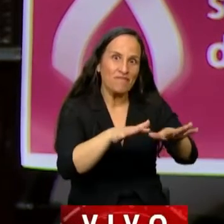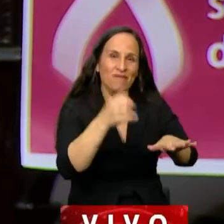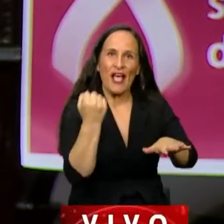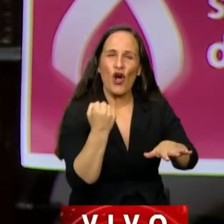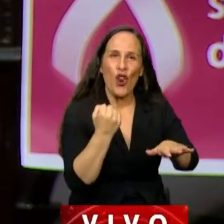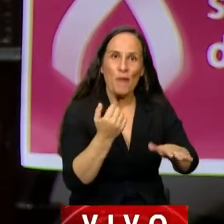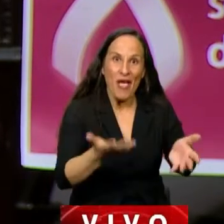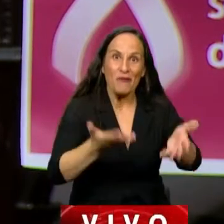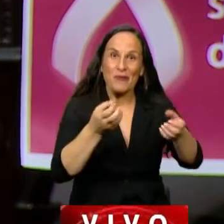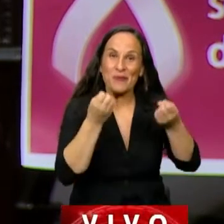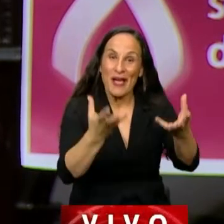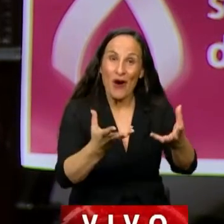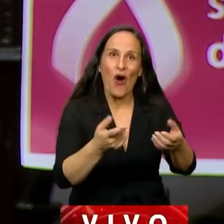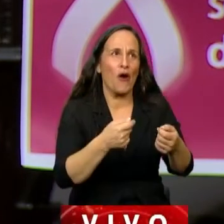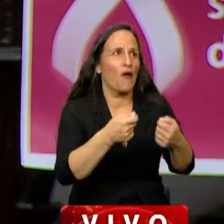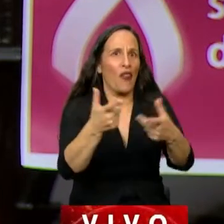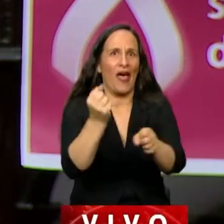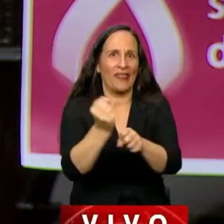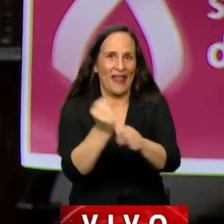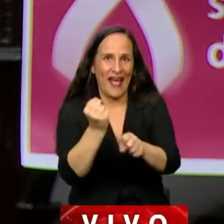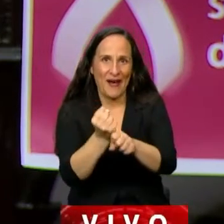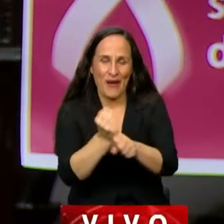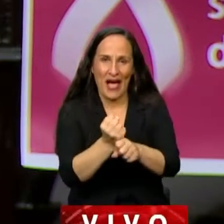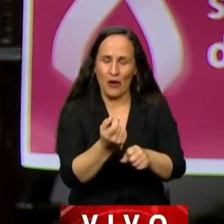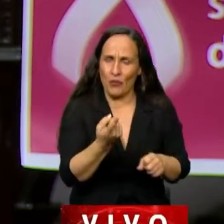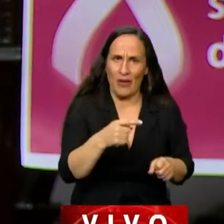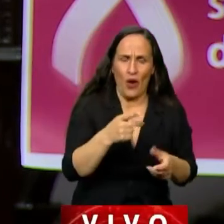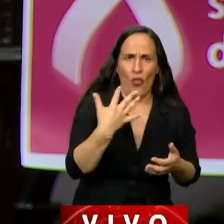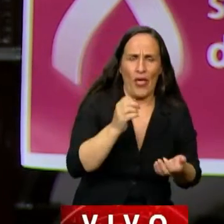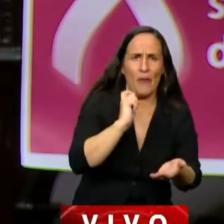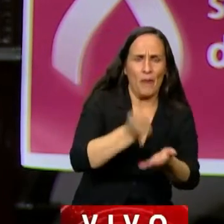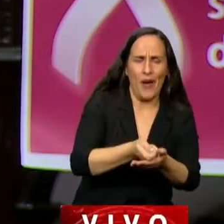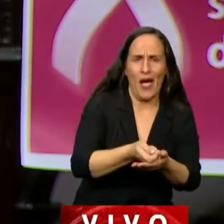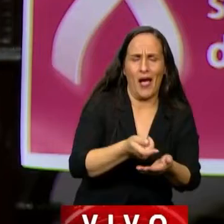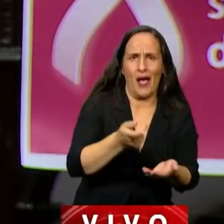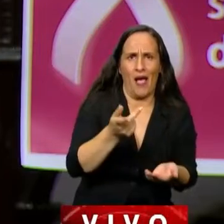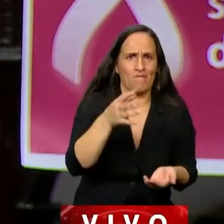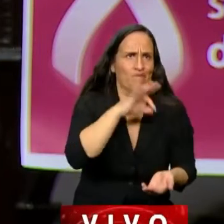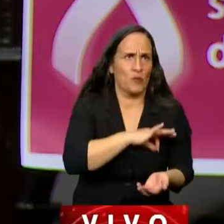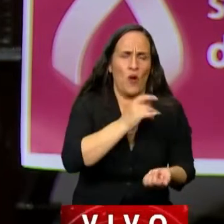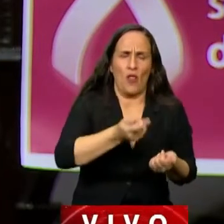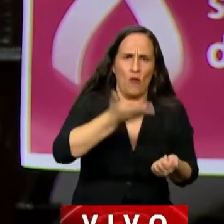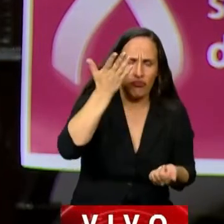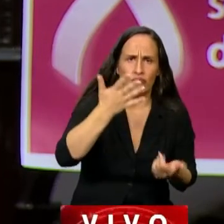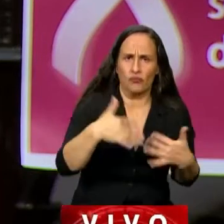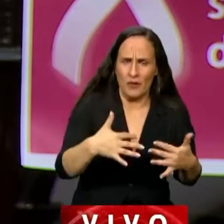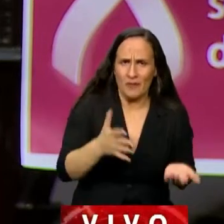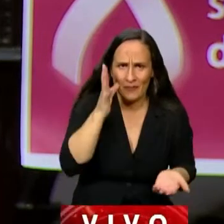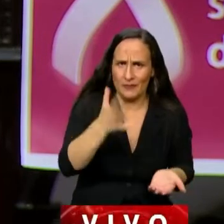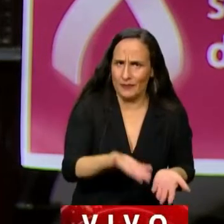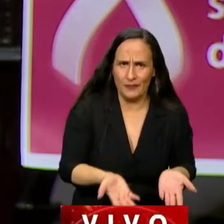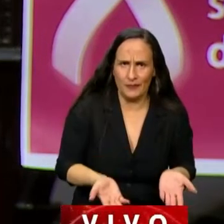y generadora de empleo ante los elevados costos laborales que deben afrontar? Como